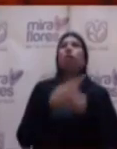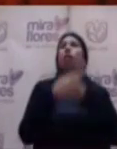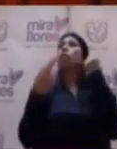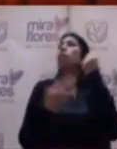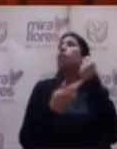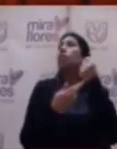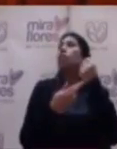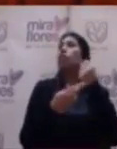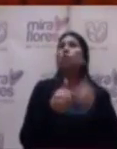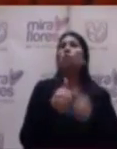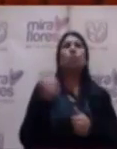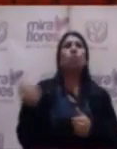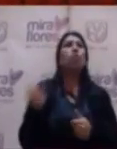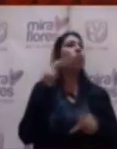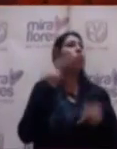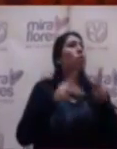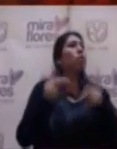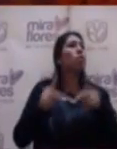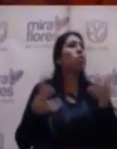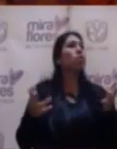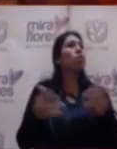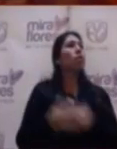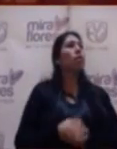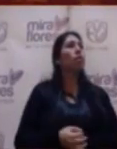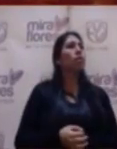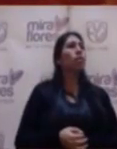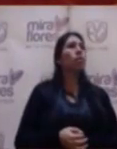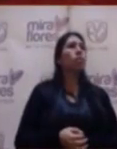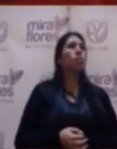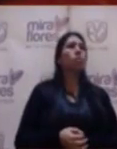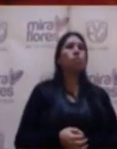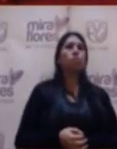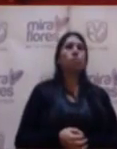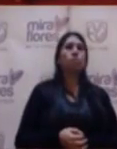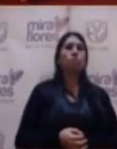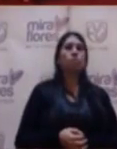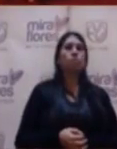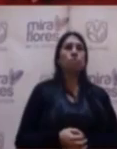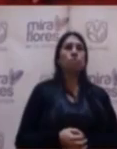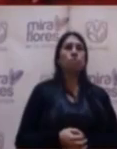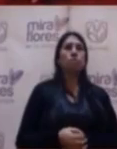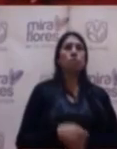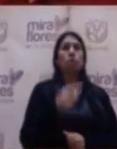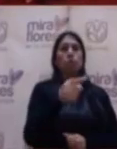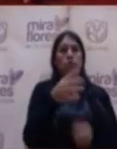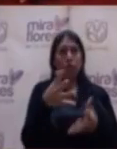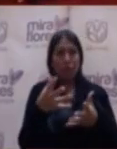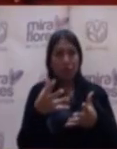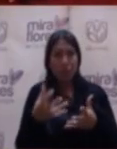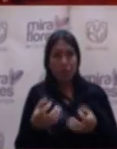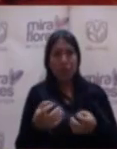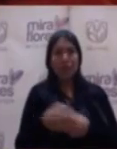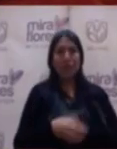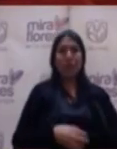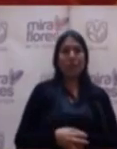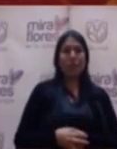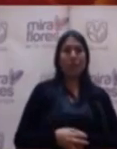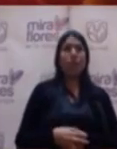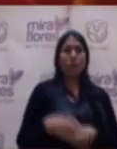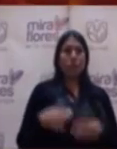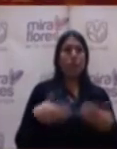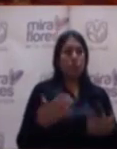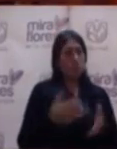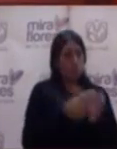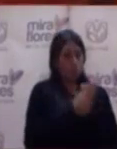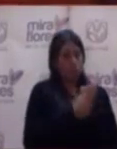otra intervención en mesa? Yo tengo que intervenir ahora. Si usted quiere, señor teniente alcalde. ¿Explicar esto? Sí,